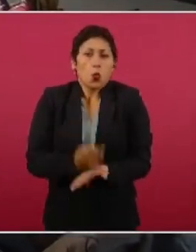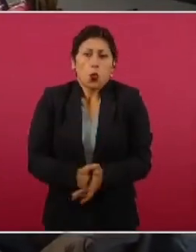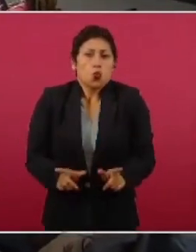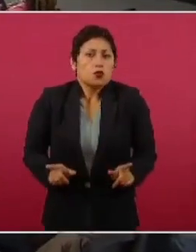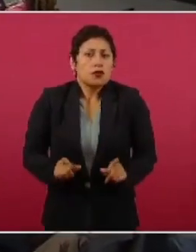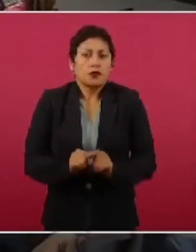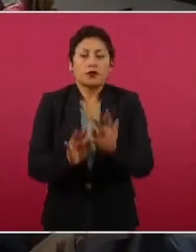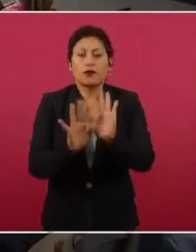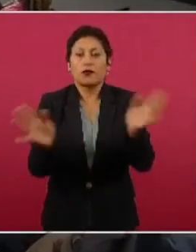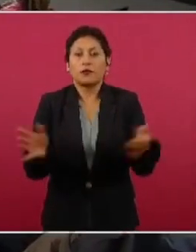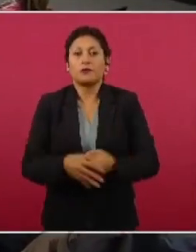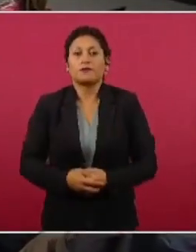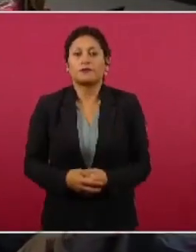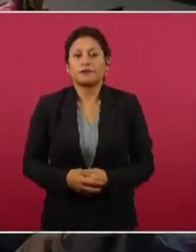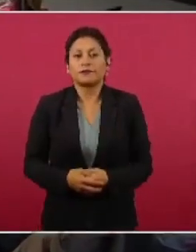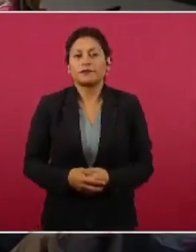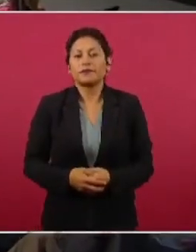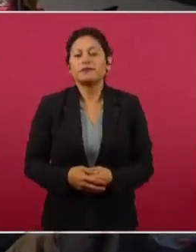regresó de Europa,